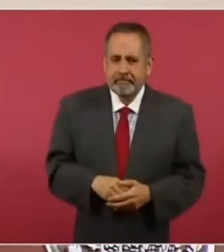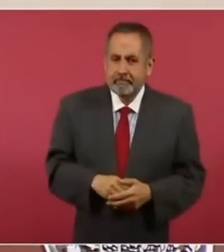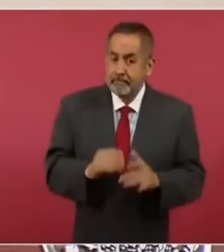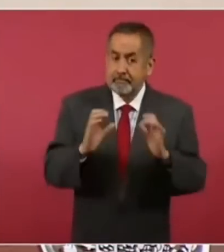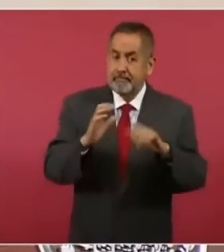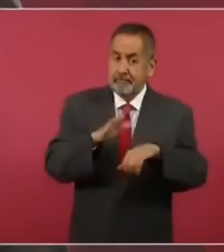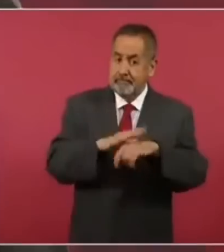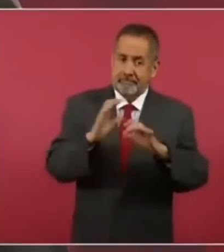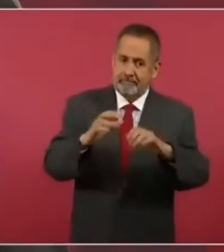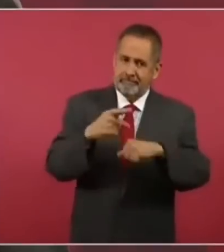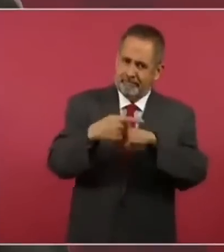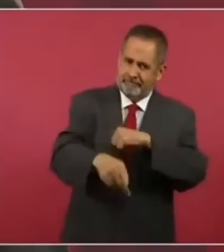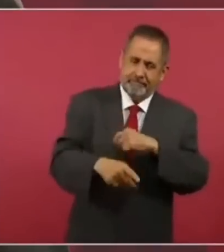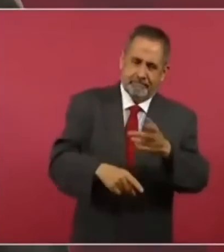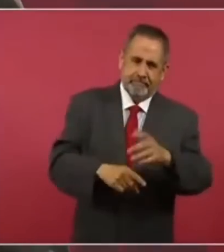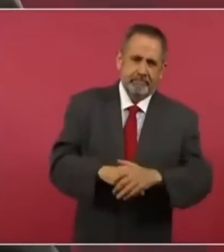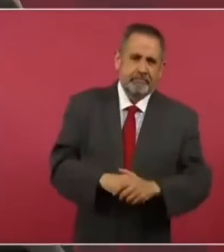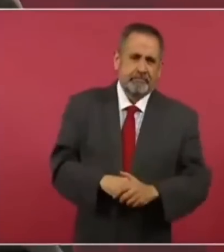agárrate.